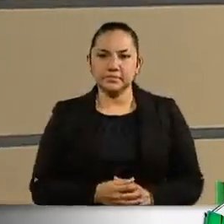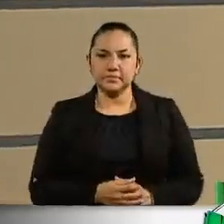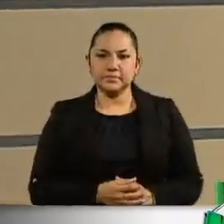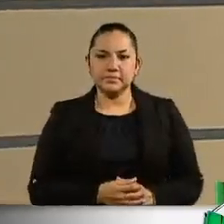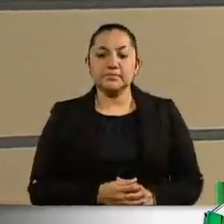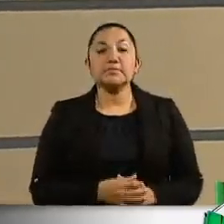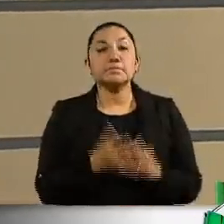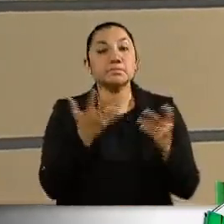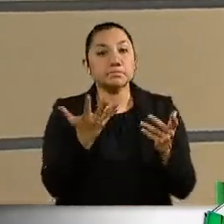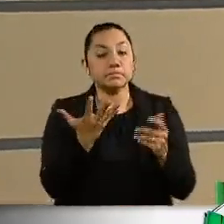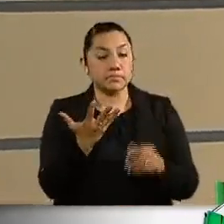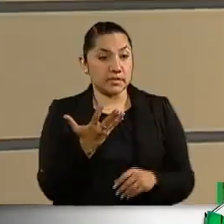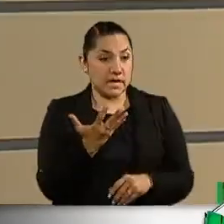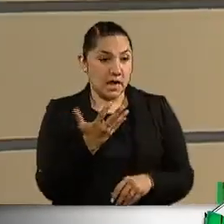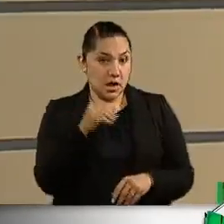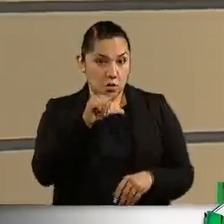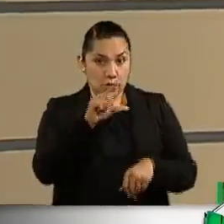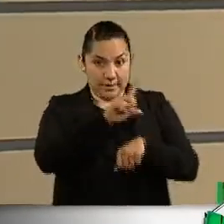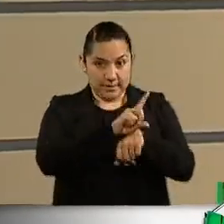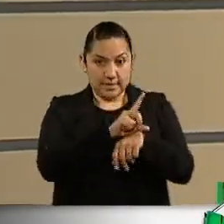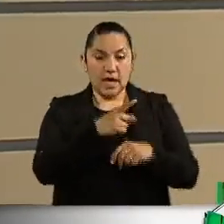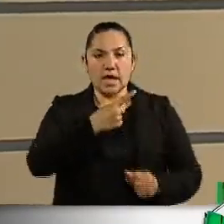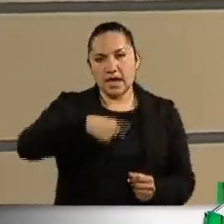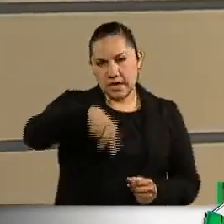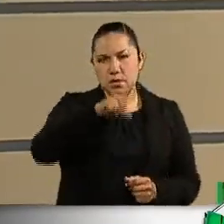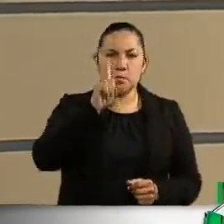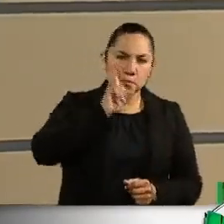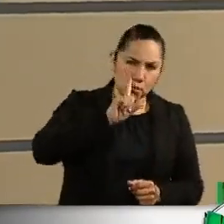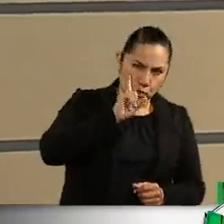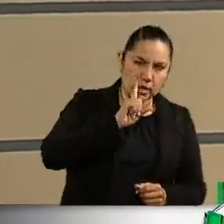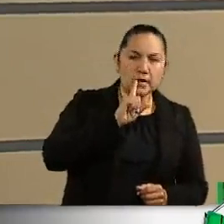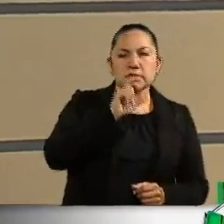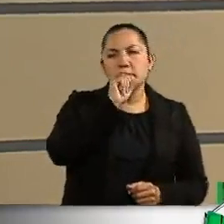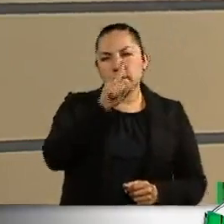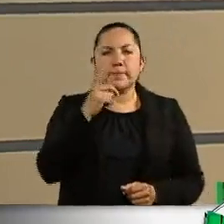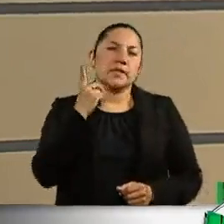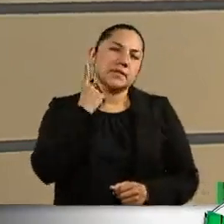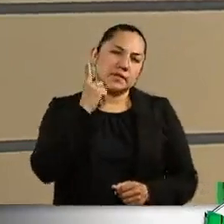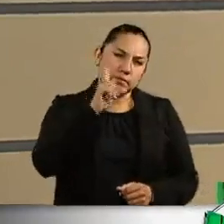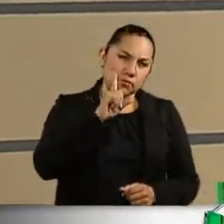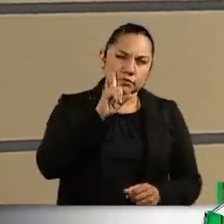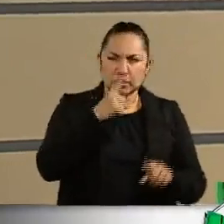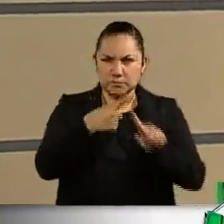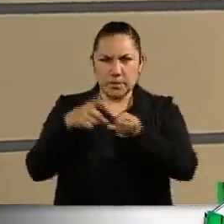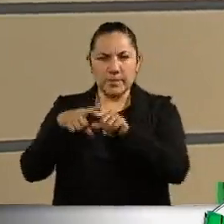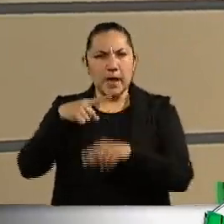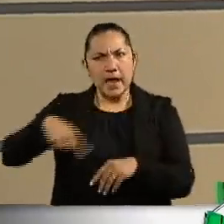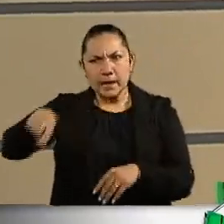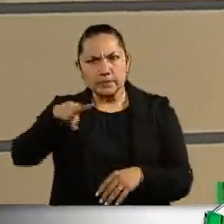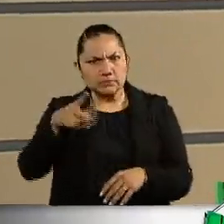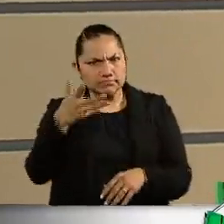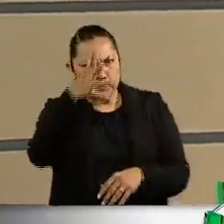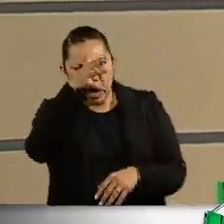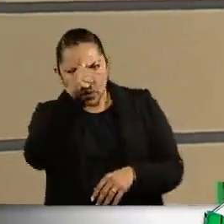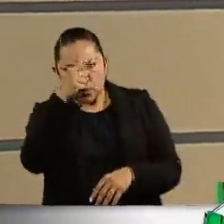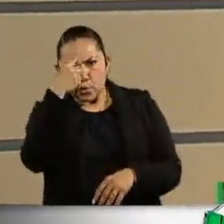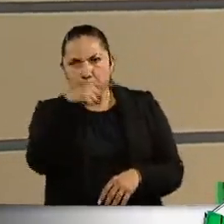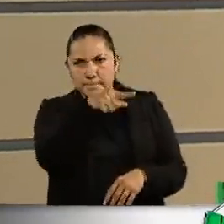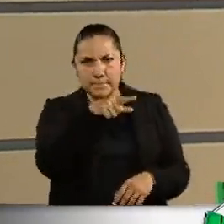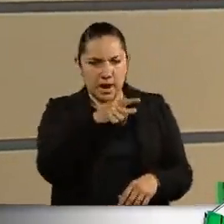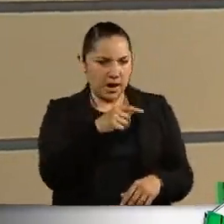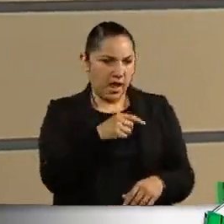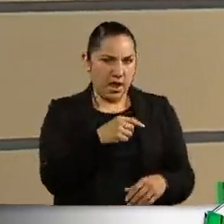Mire, este día ciudadanas y legisladoras manifestaron su respaldo a la iniciativa 3 de 3, que busca evitar que